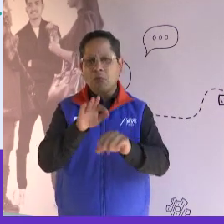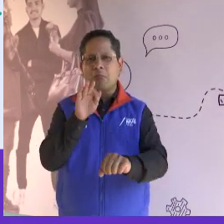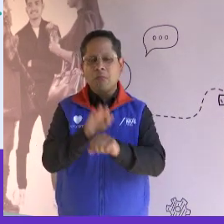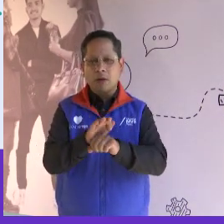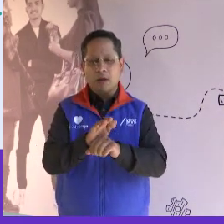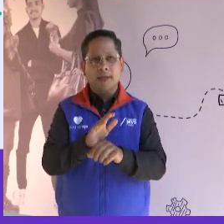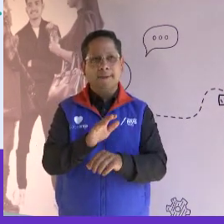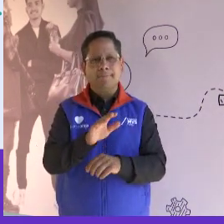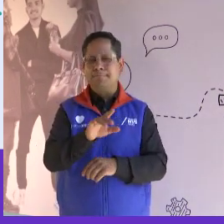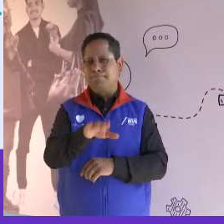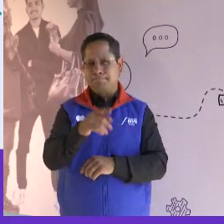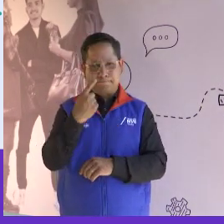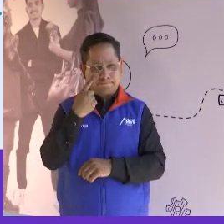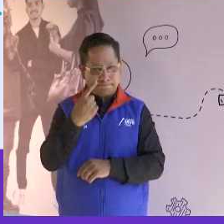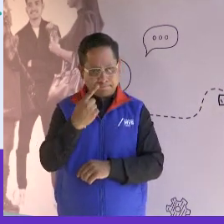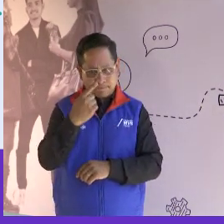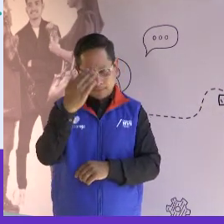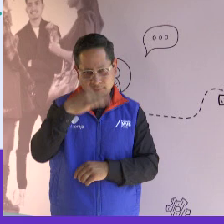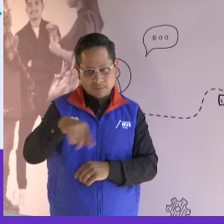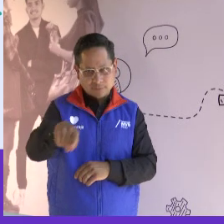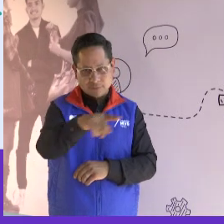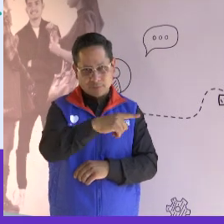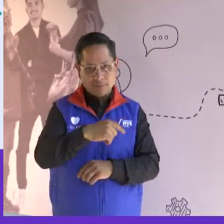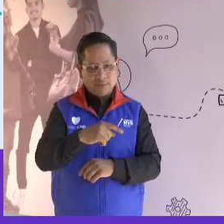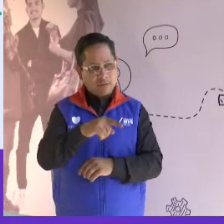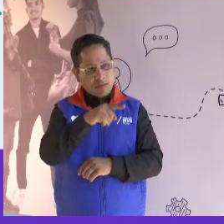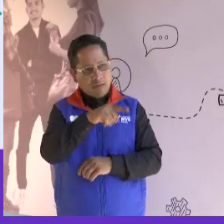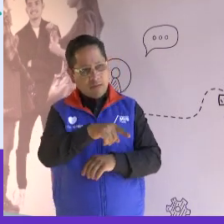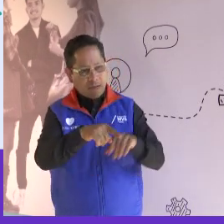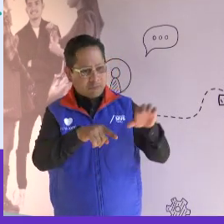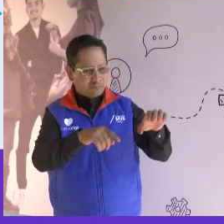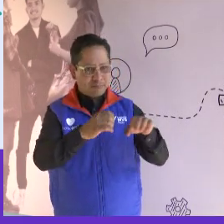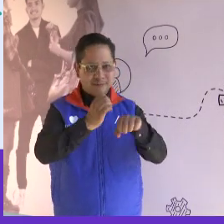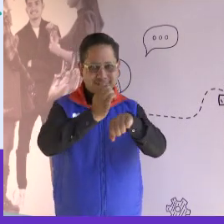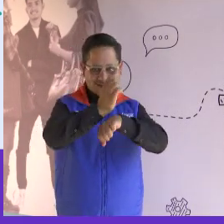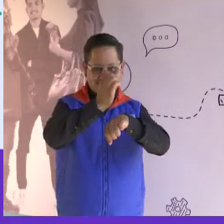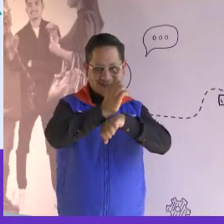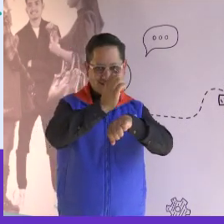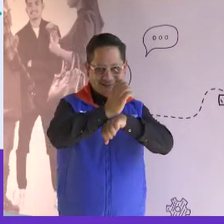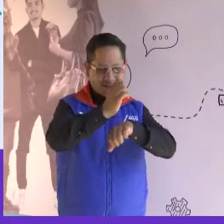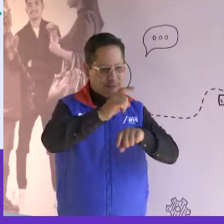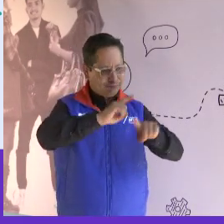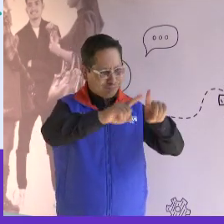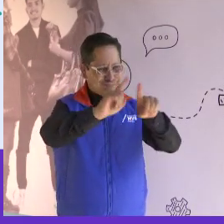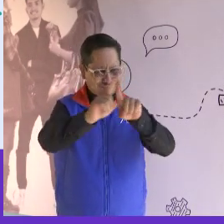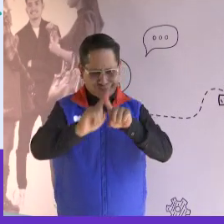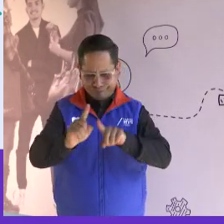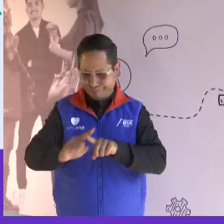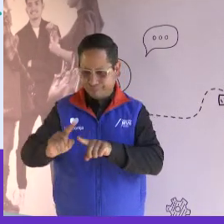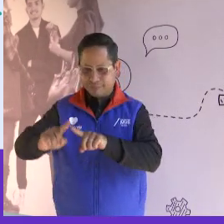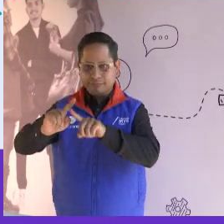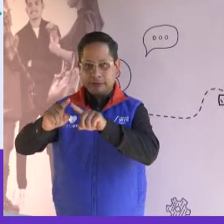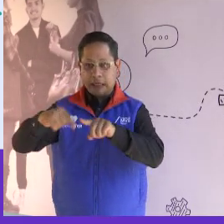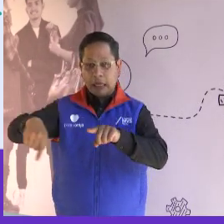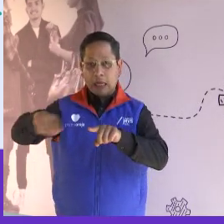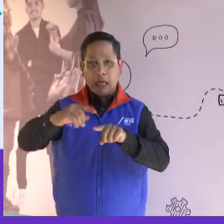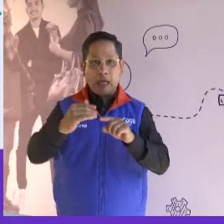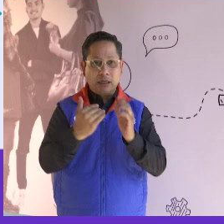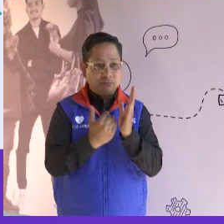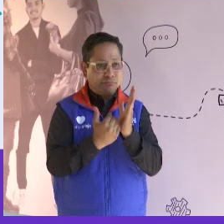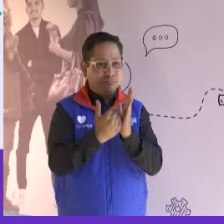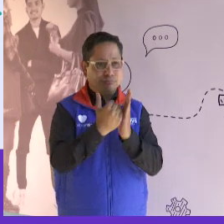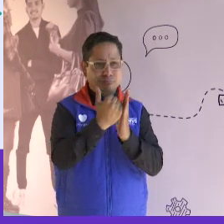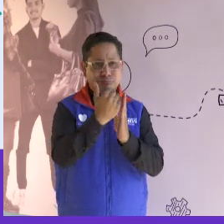ustedes saben que en las distintas entidades federativas pues hay diversos niveles de desarrollo